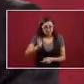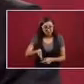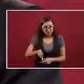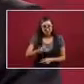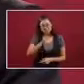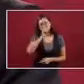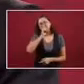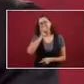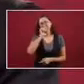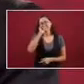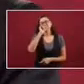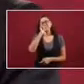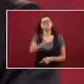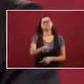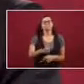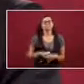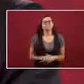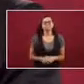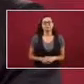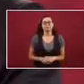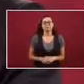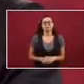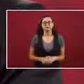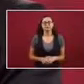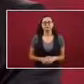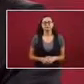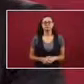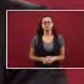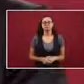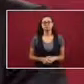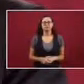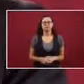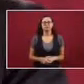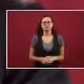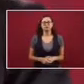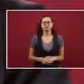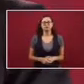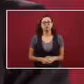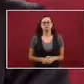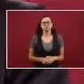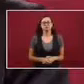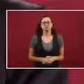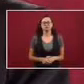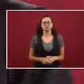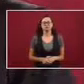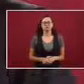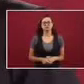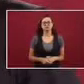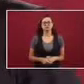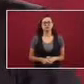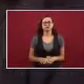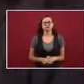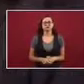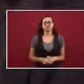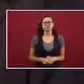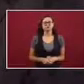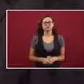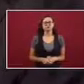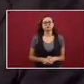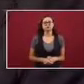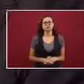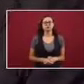es más no se acepta ni si quiera que esté lo que se